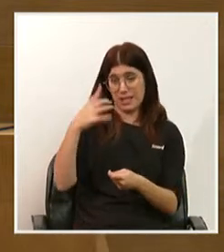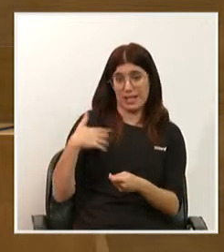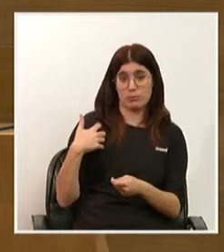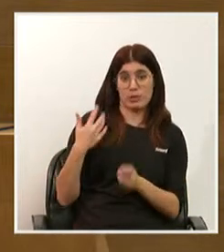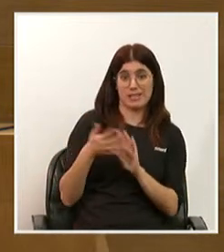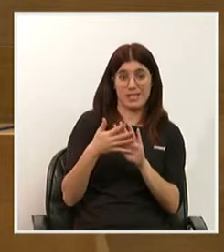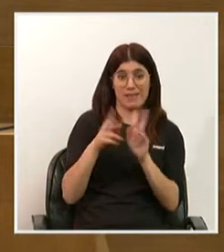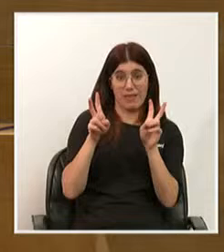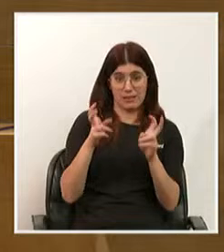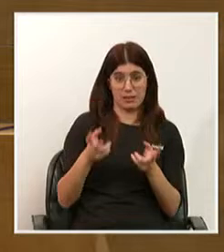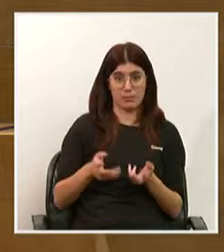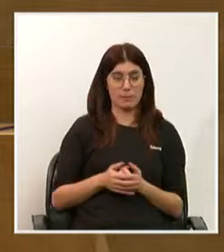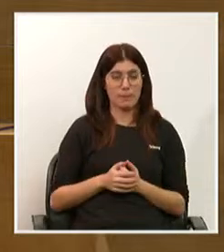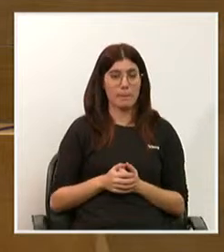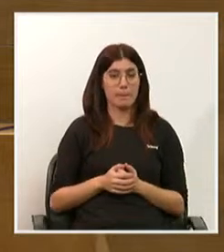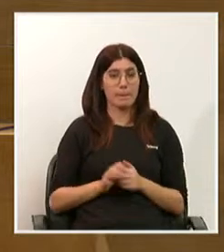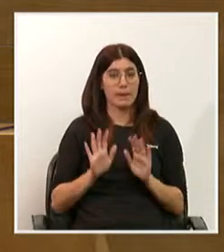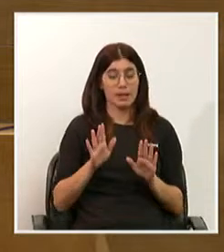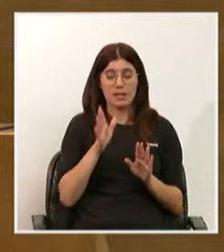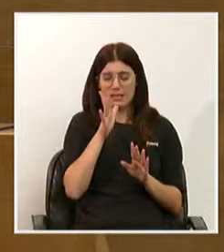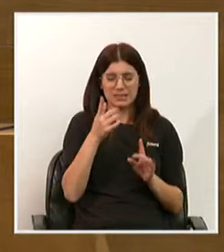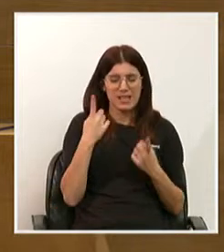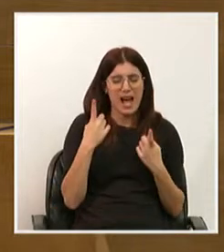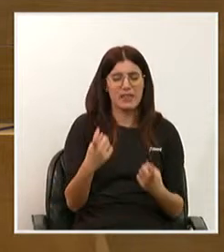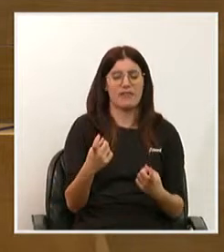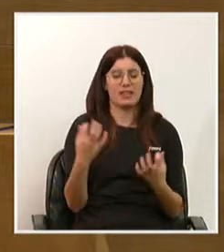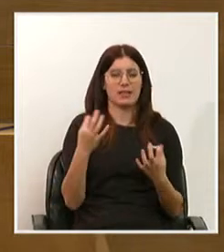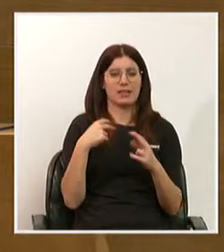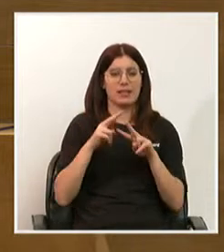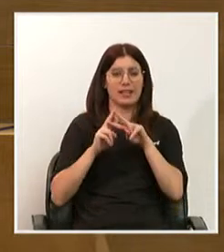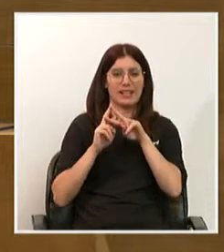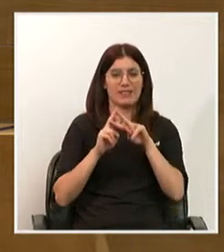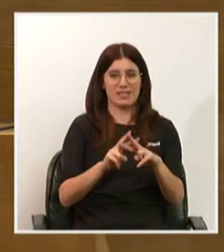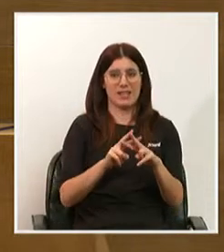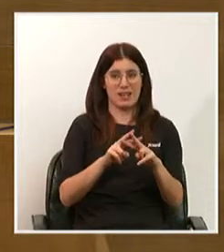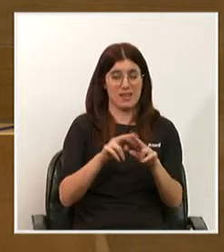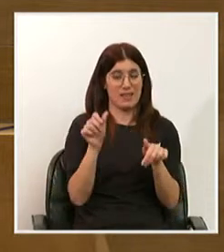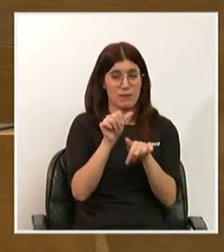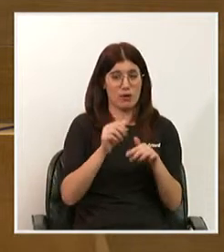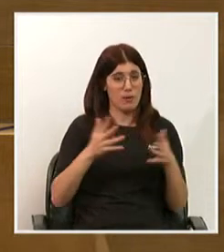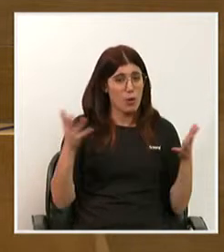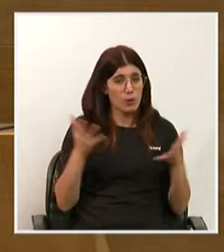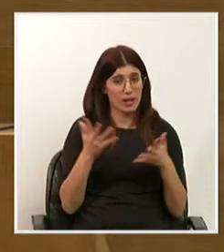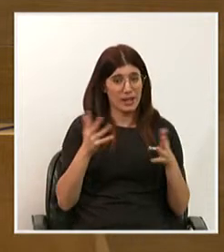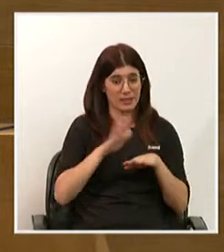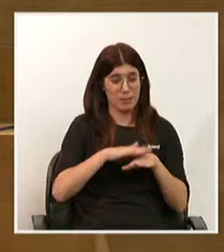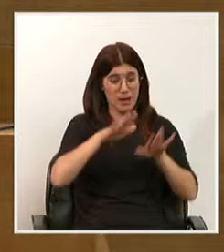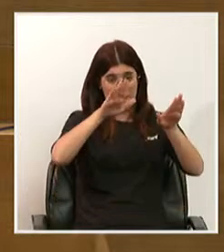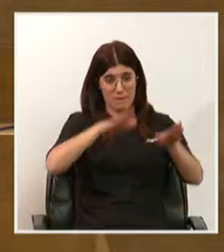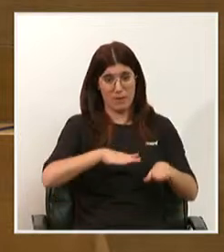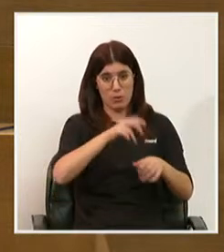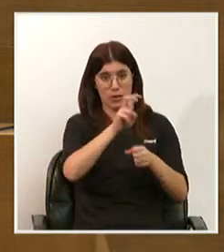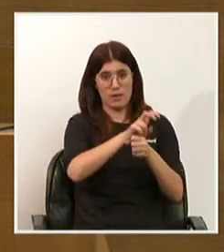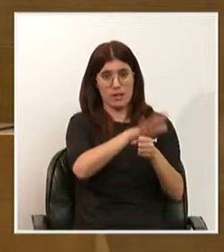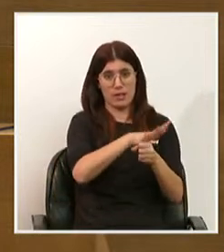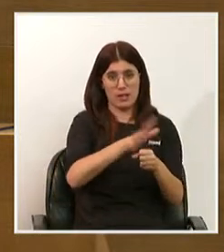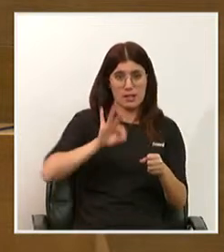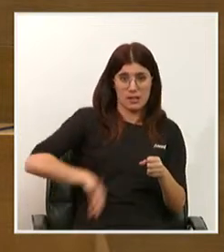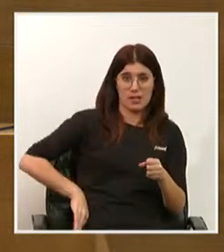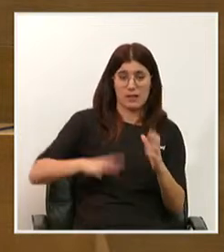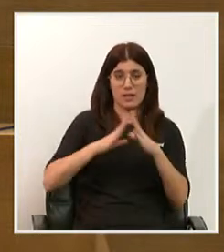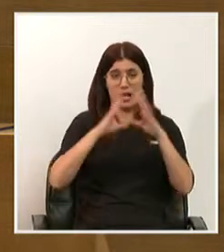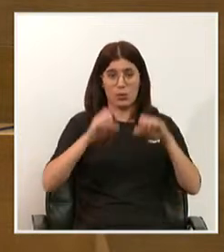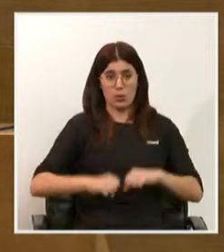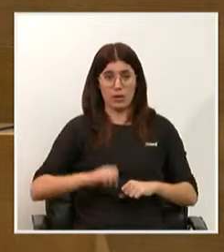per es Absolut necesar que revise de manera a favor delad este entre la Unión Europea y el